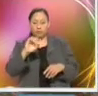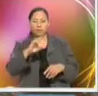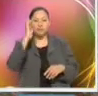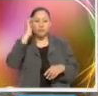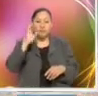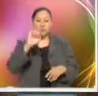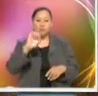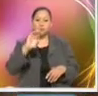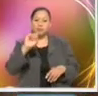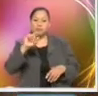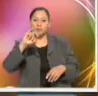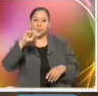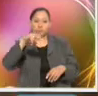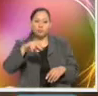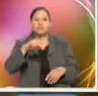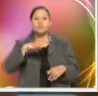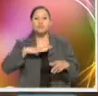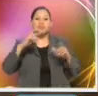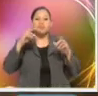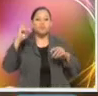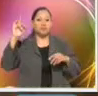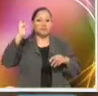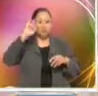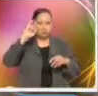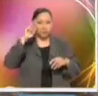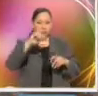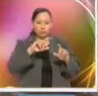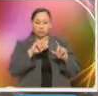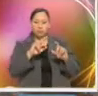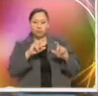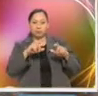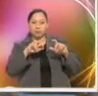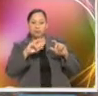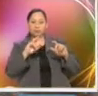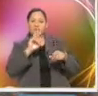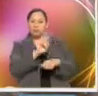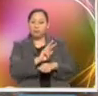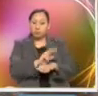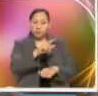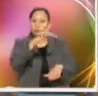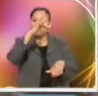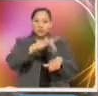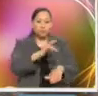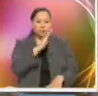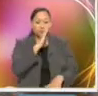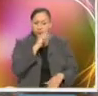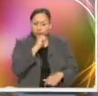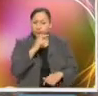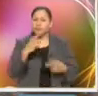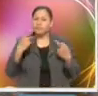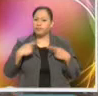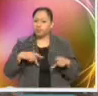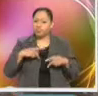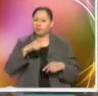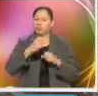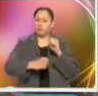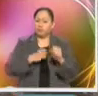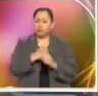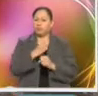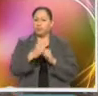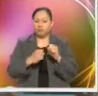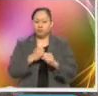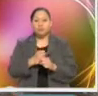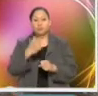está protegida por unos duendes diabólicos. Y cuenta la leyenda que aquella persona que durante alguna